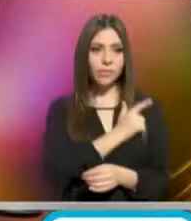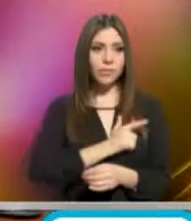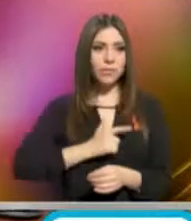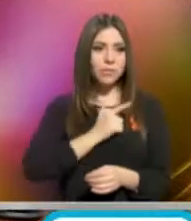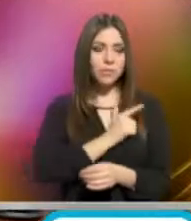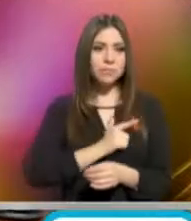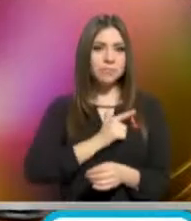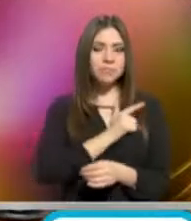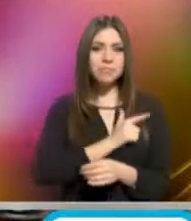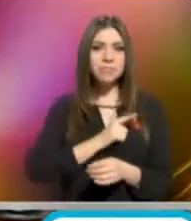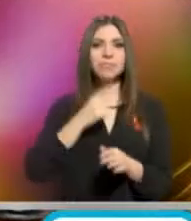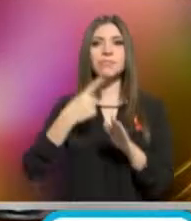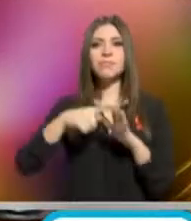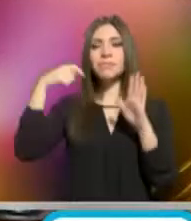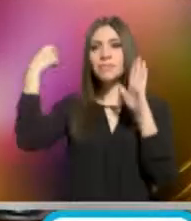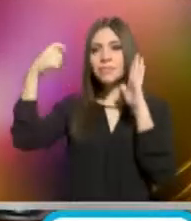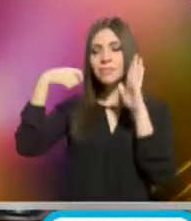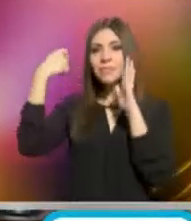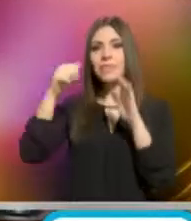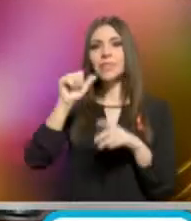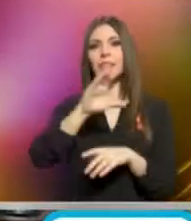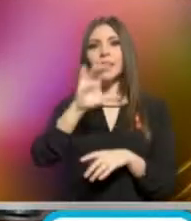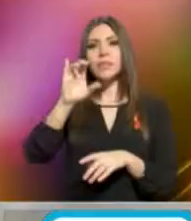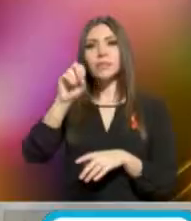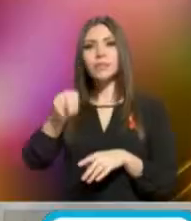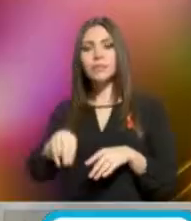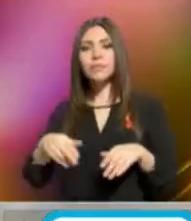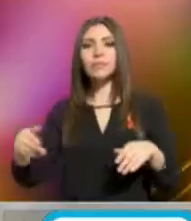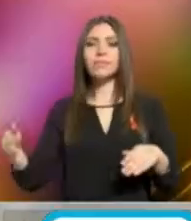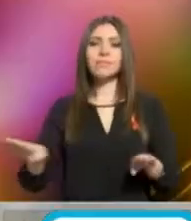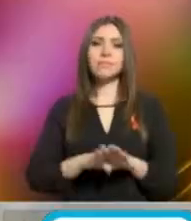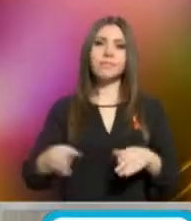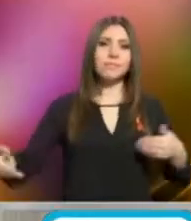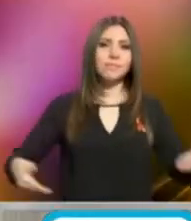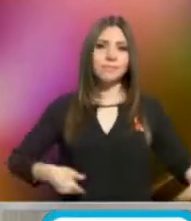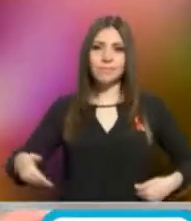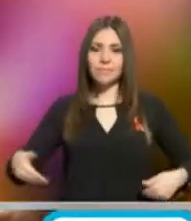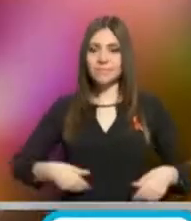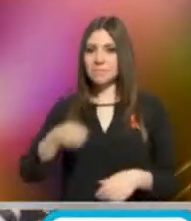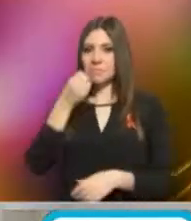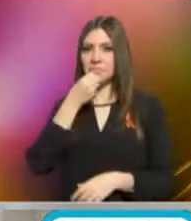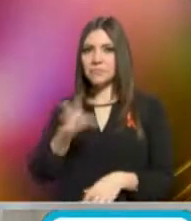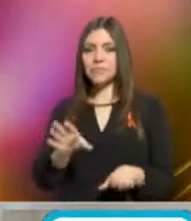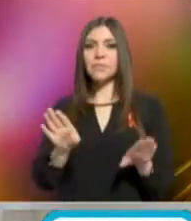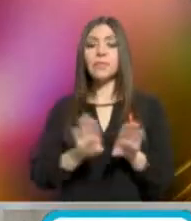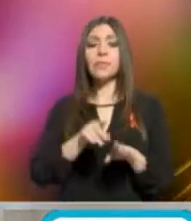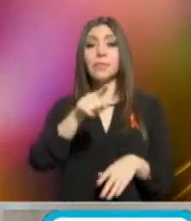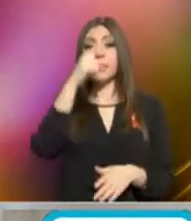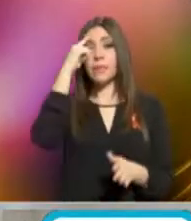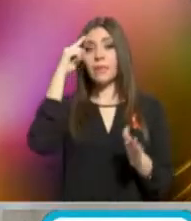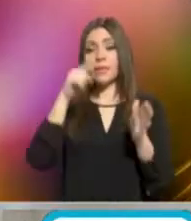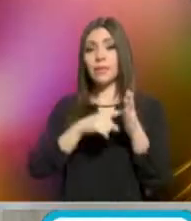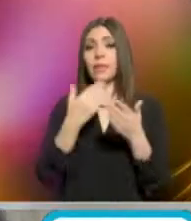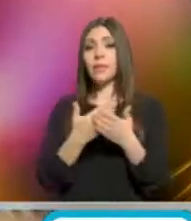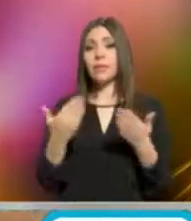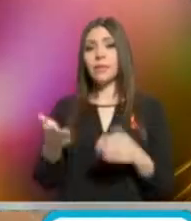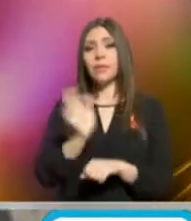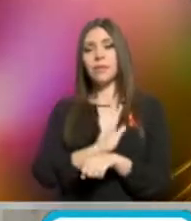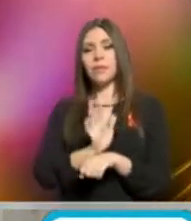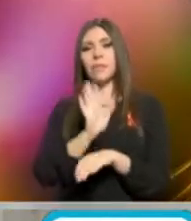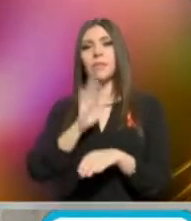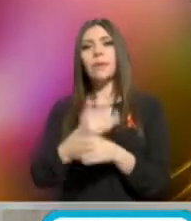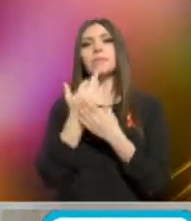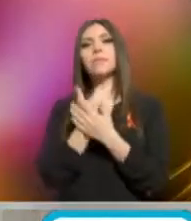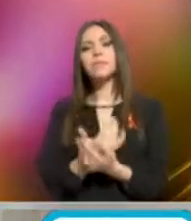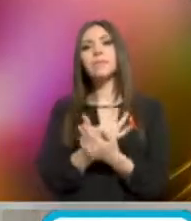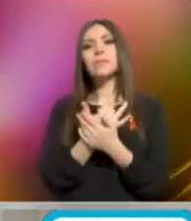las películas de Sí. acción, le gusta hacer sus escenas de riesgo y ahora presenta, sí, yo creo que una de las películas más esperadas del año, por lo